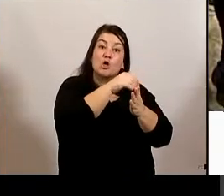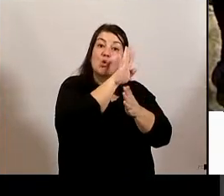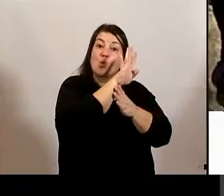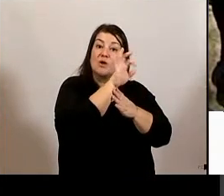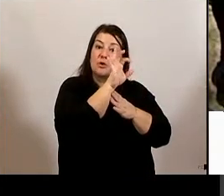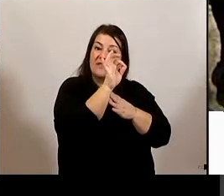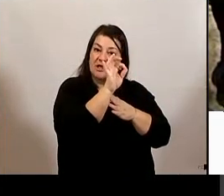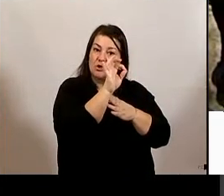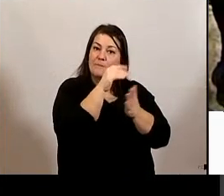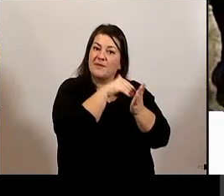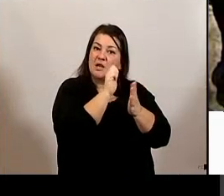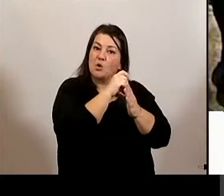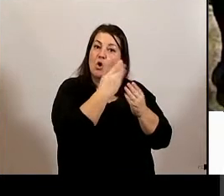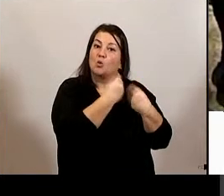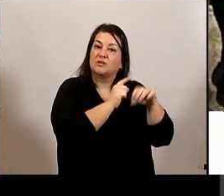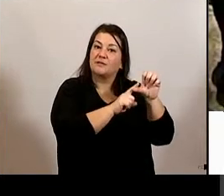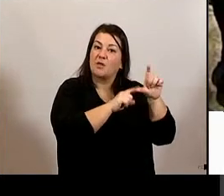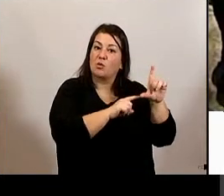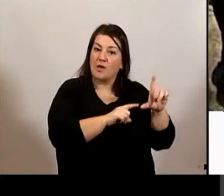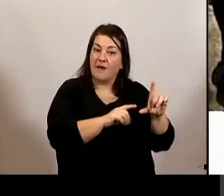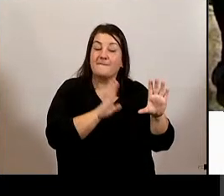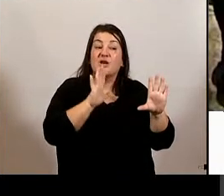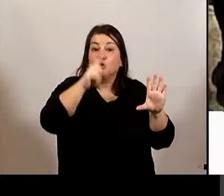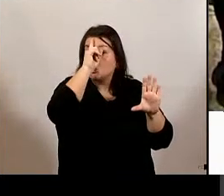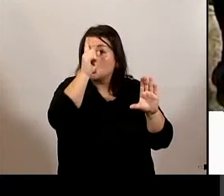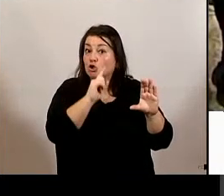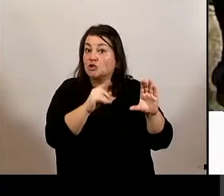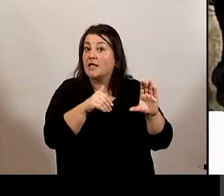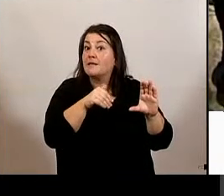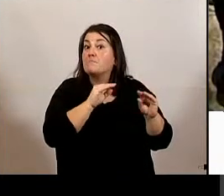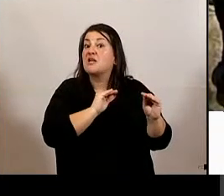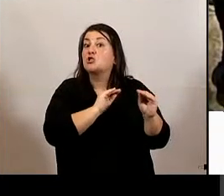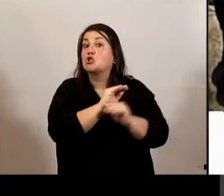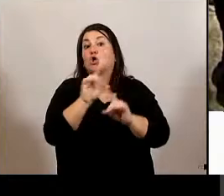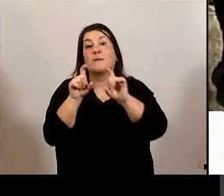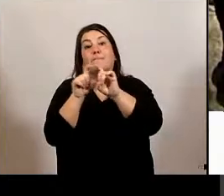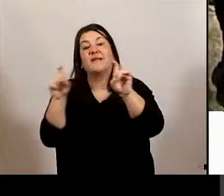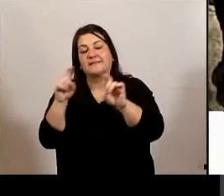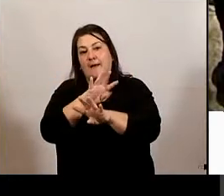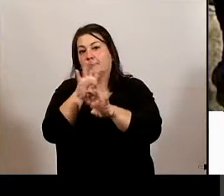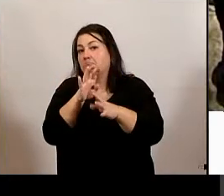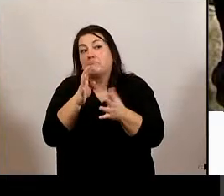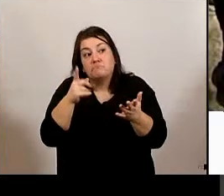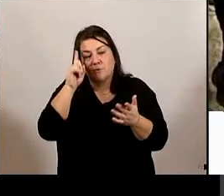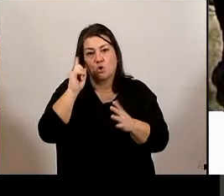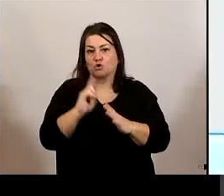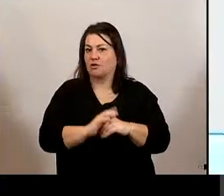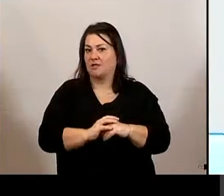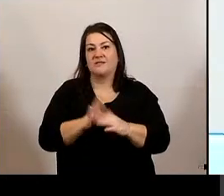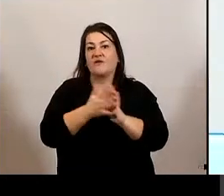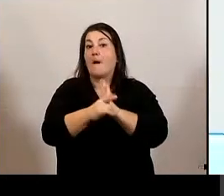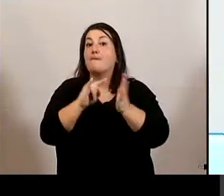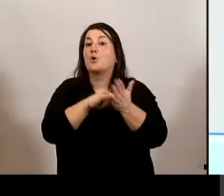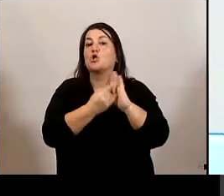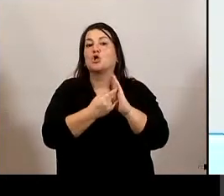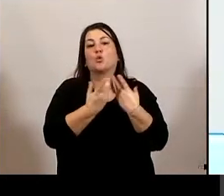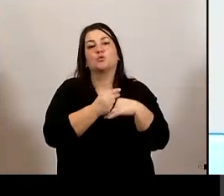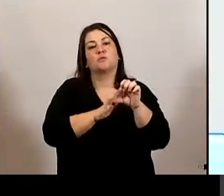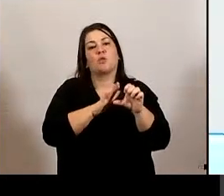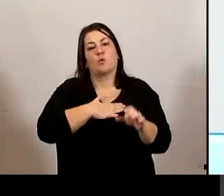la Junta. Yo no tengo ninguna previsión de inversión de Envisión. Es un proyecto que acoge la